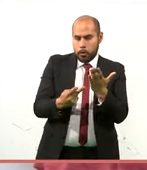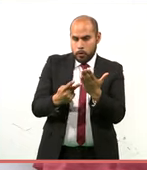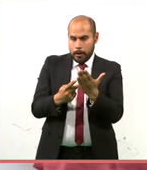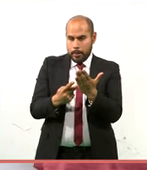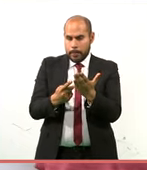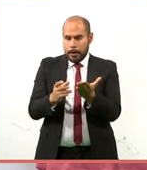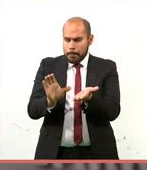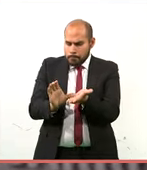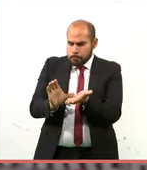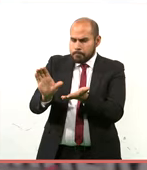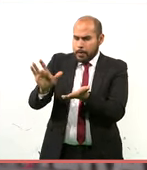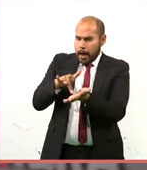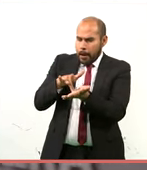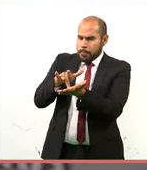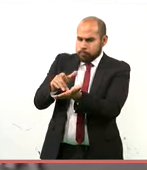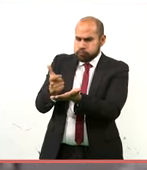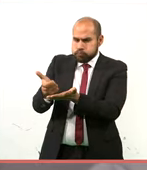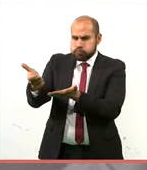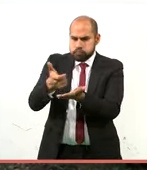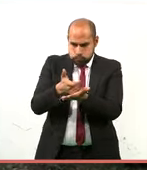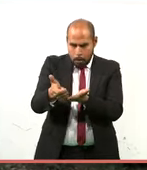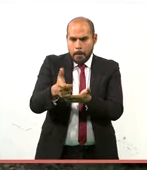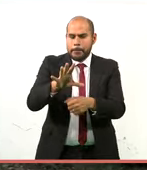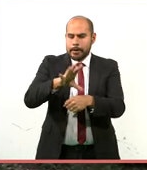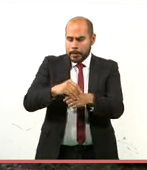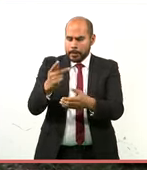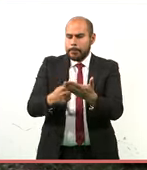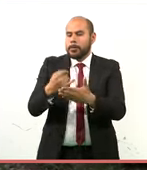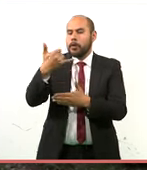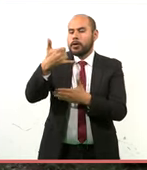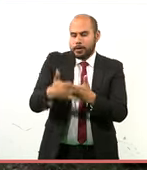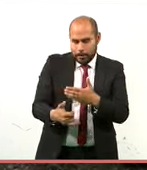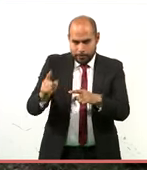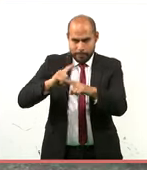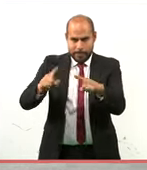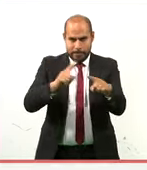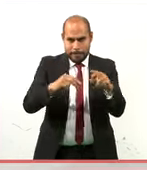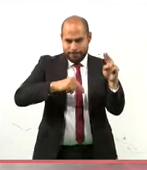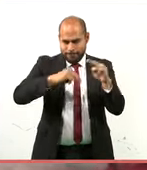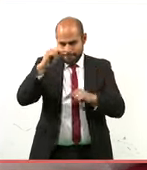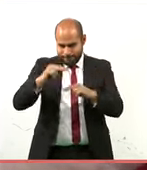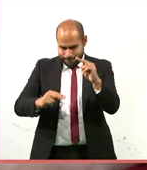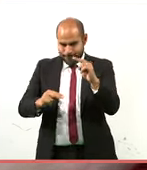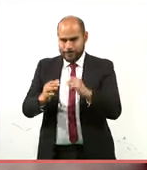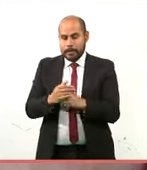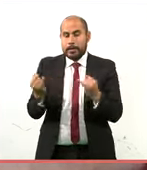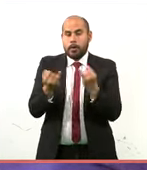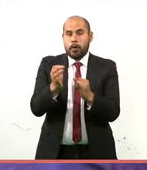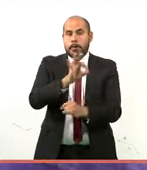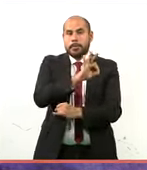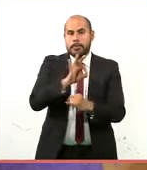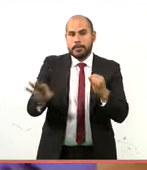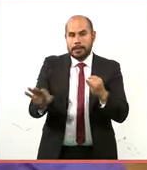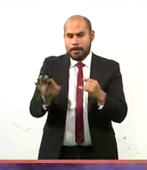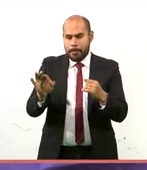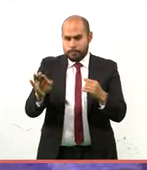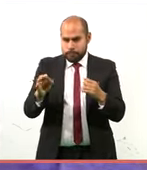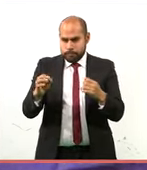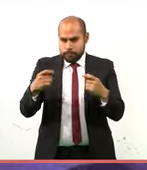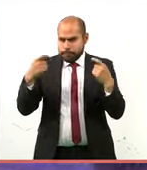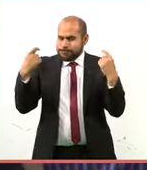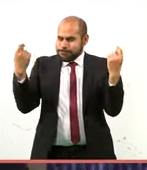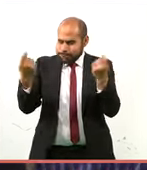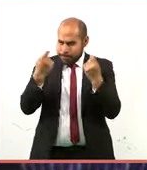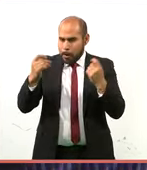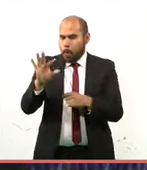de fondos que permite el financiamiento de proyectos en distintos niveles. Y finalmente, la celebración del